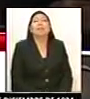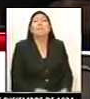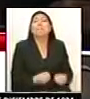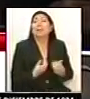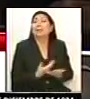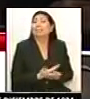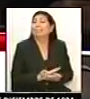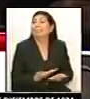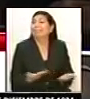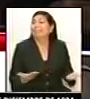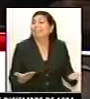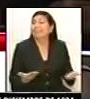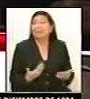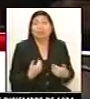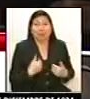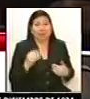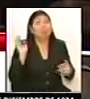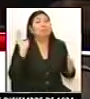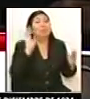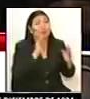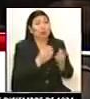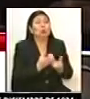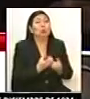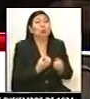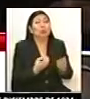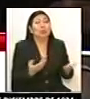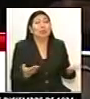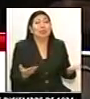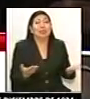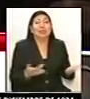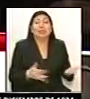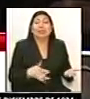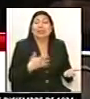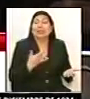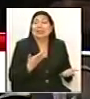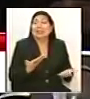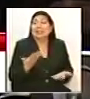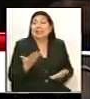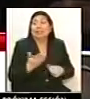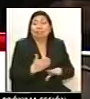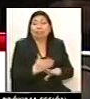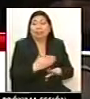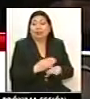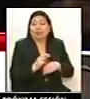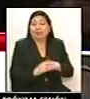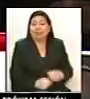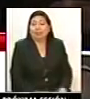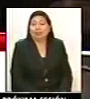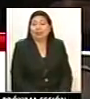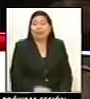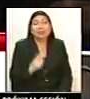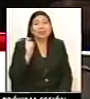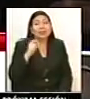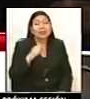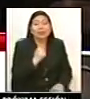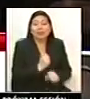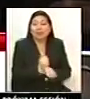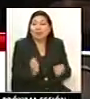si no, realmente me preocupa mucho que vamos a desincentivar el desarrollo del país. Necesitamos